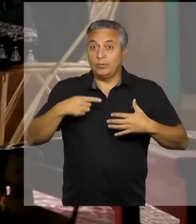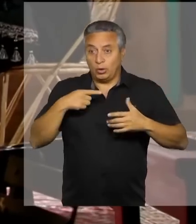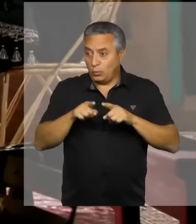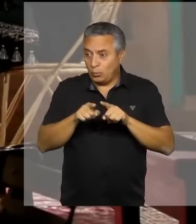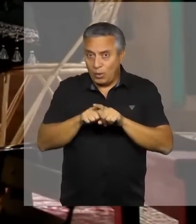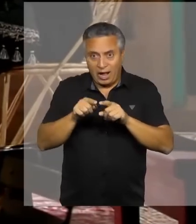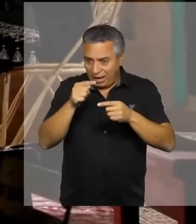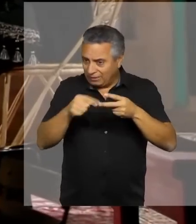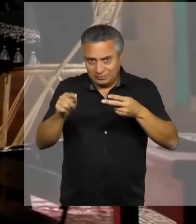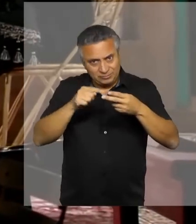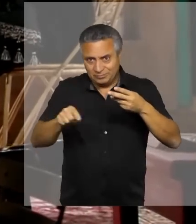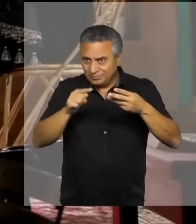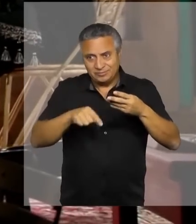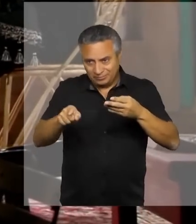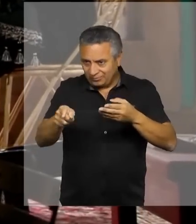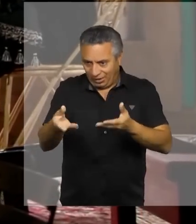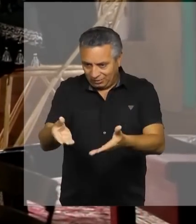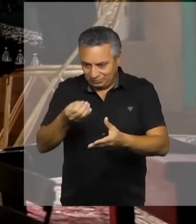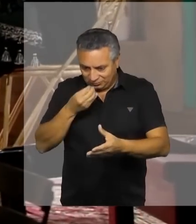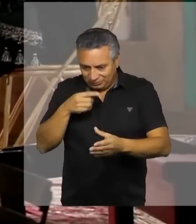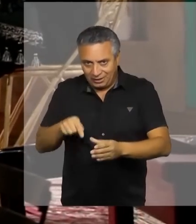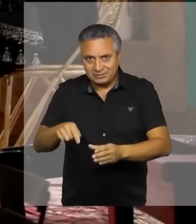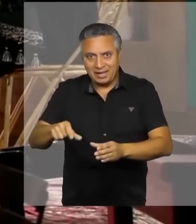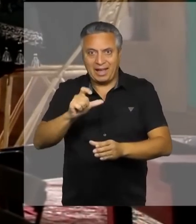causas. Sírvase.